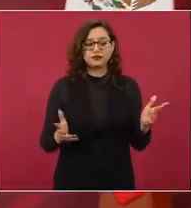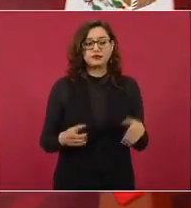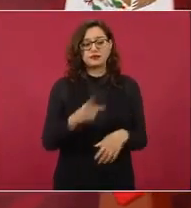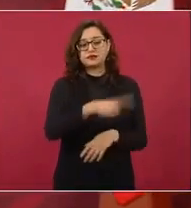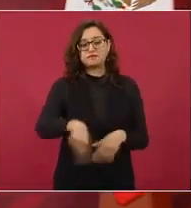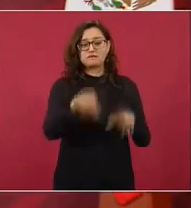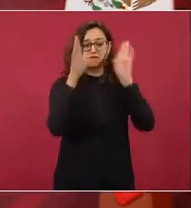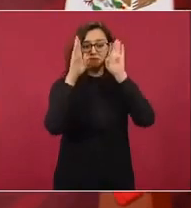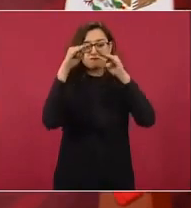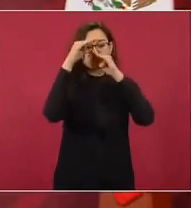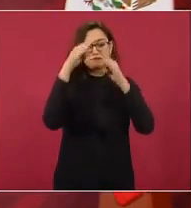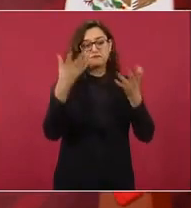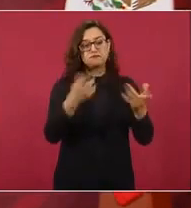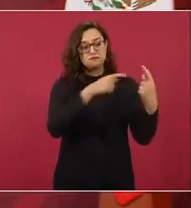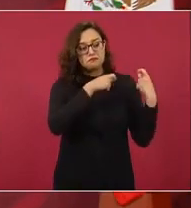conservadores,